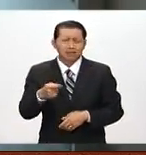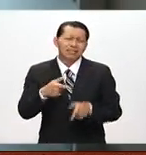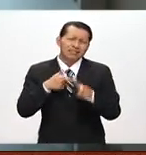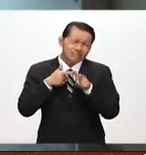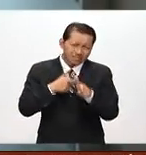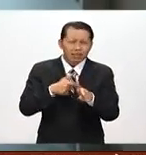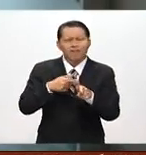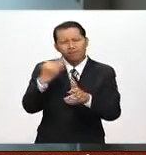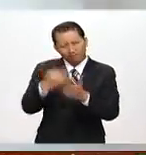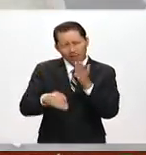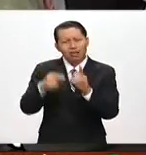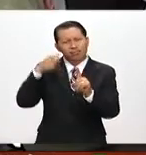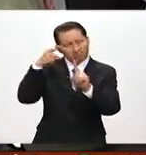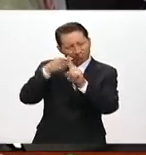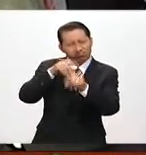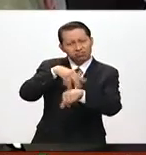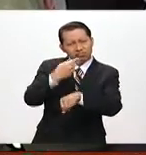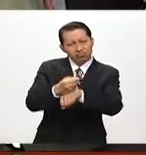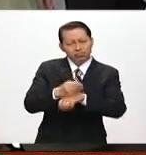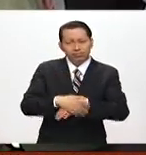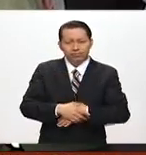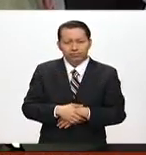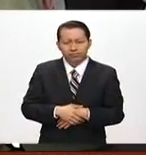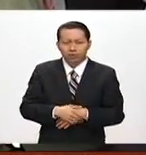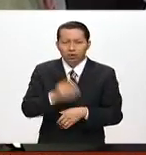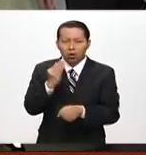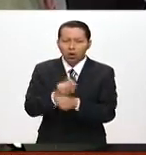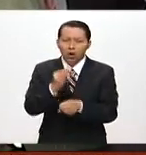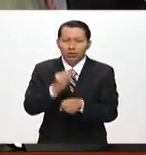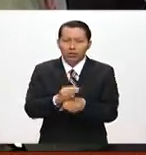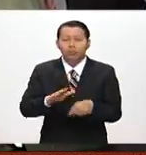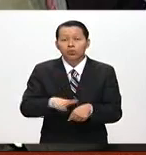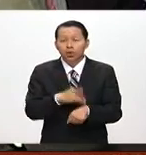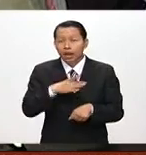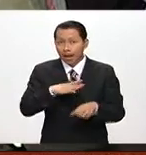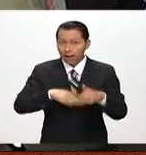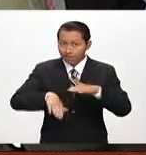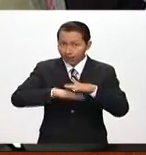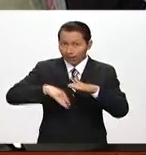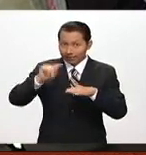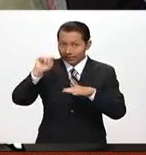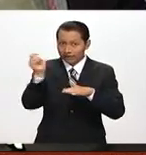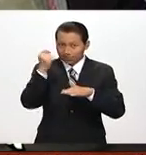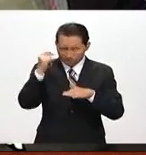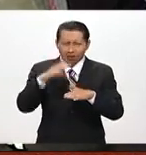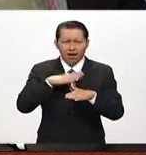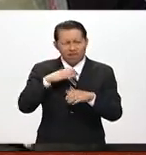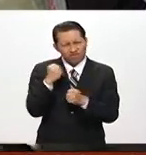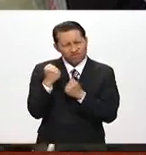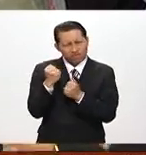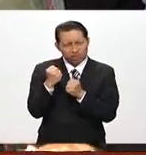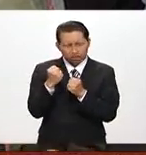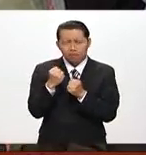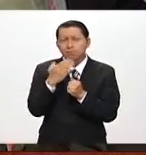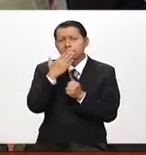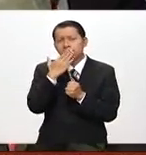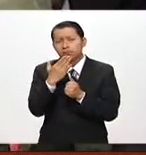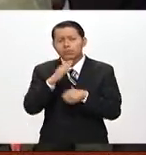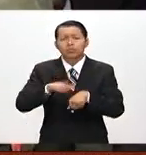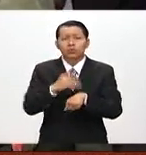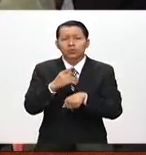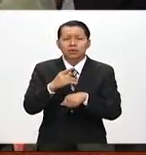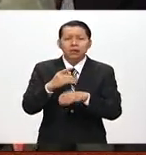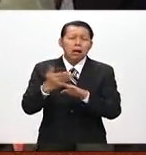persisten retos importantes. Es inadmisible hoy en día, cuando el avance tecnológico ha alcanzado niveles inimaginables, hace solo unas